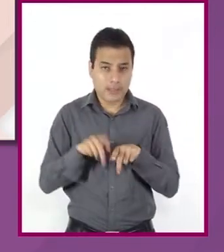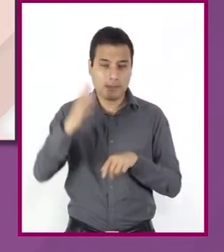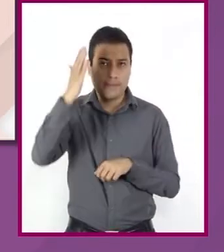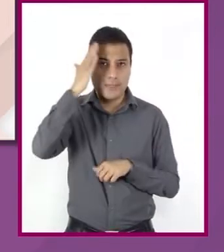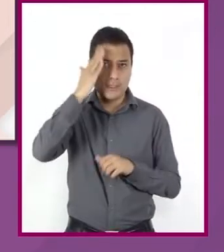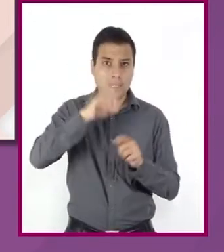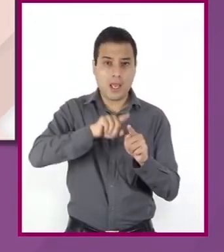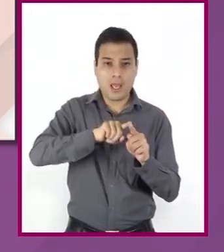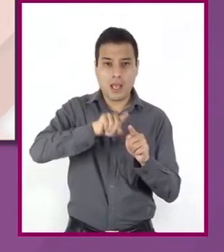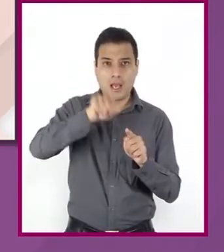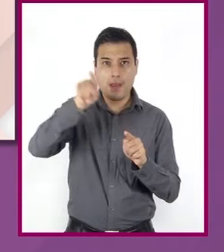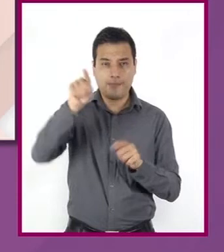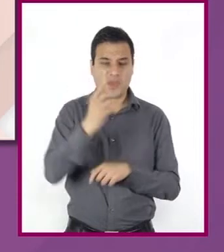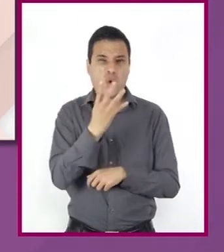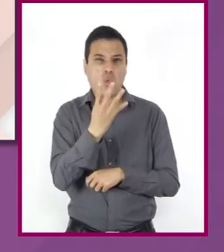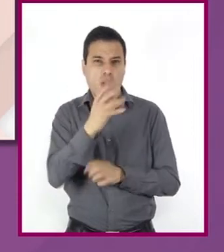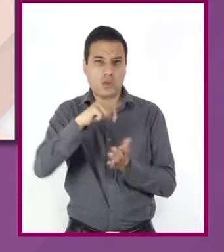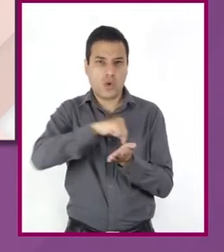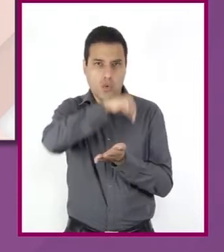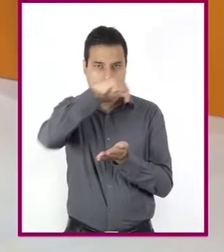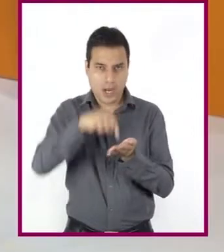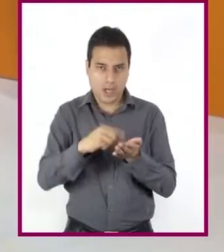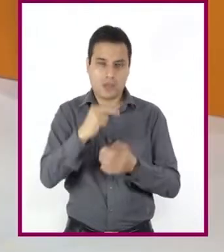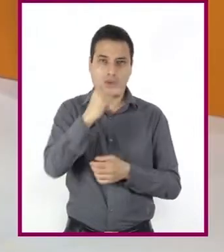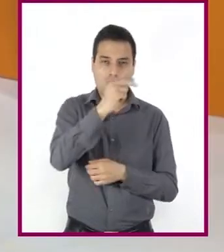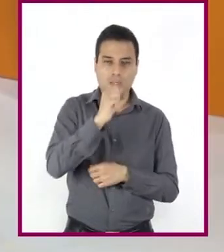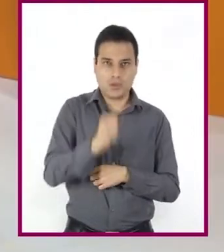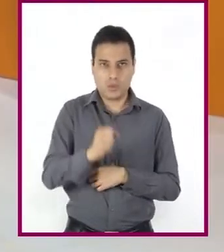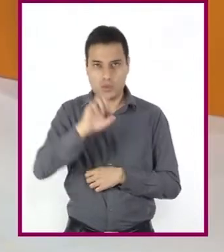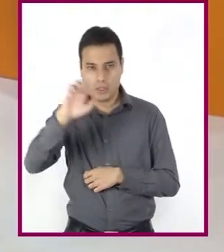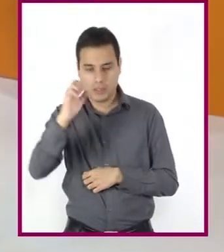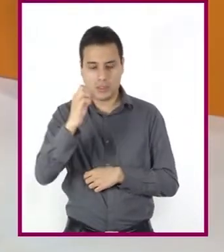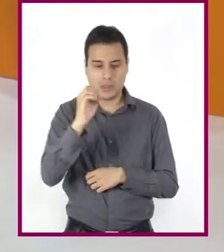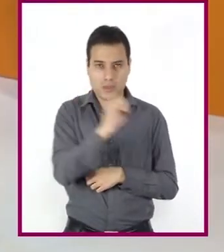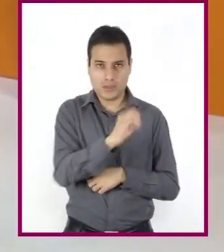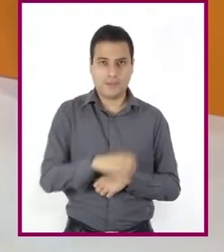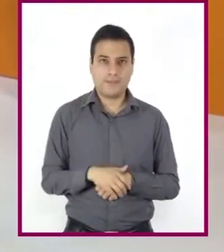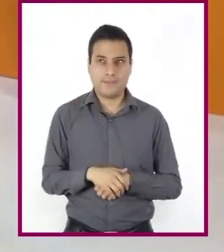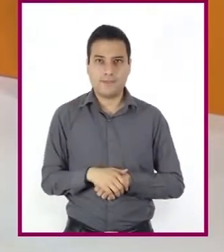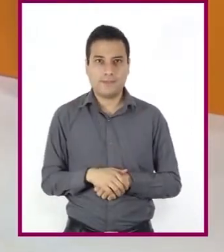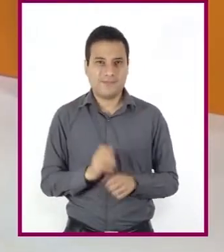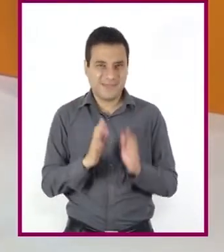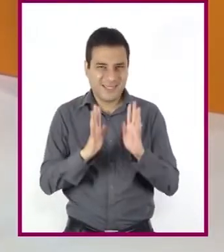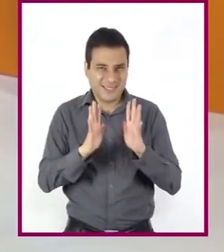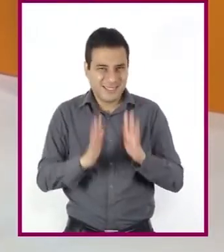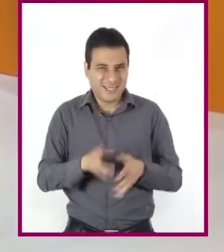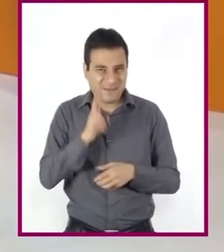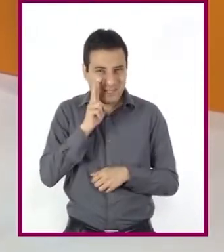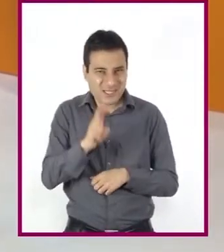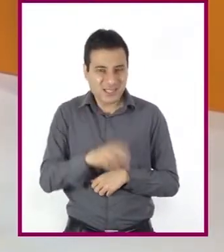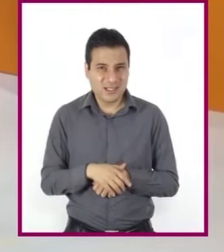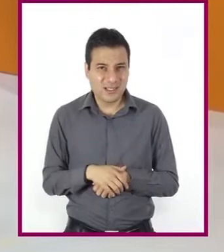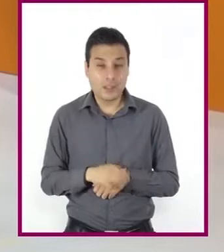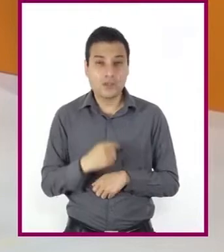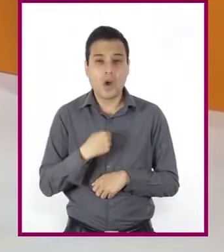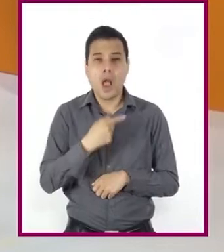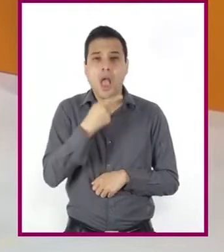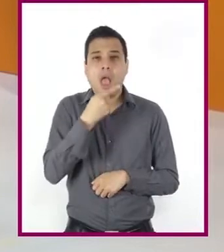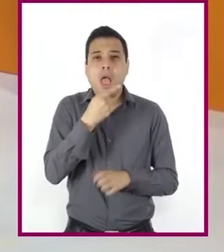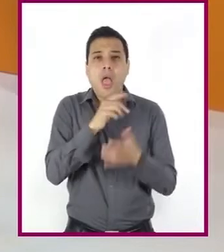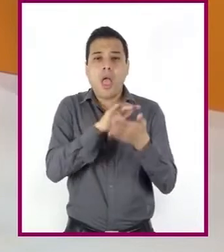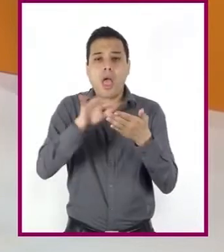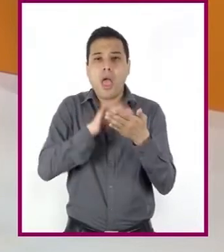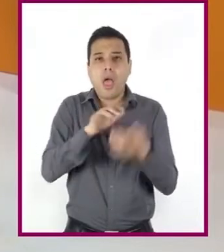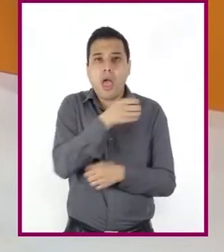4 puntos cardinales. ¿Están de acuerdo? ¿Se dieron cuenta que si leemos de esta forma no